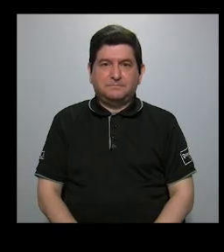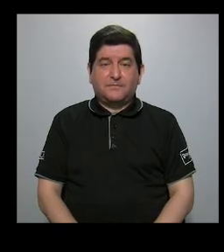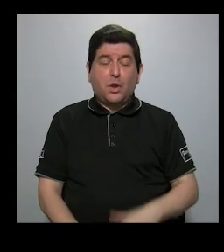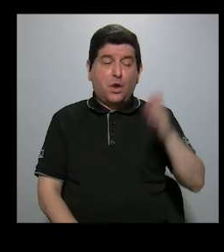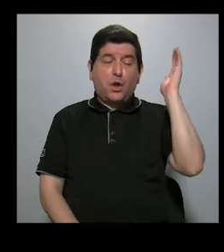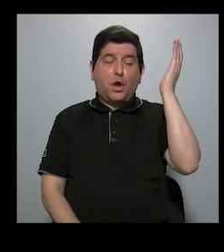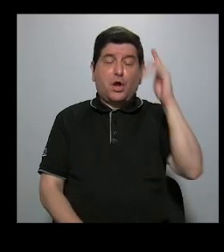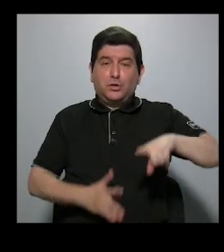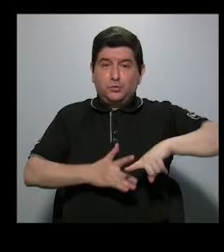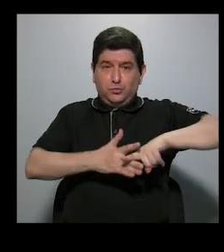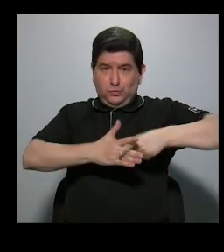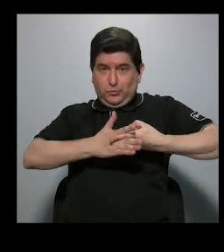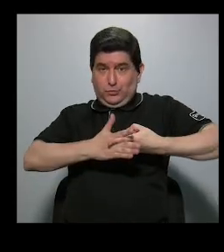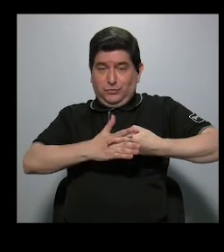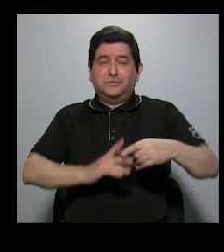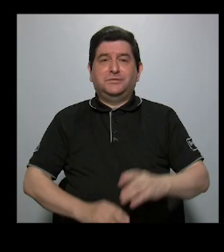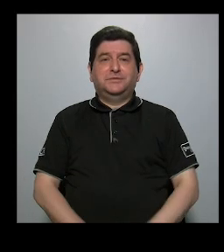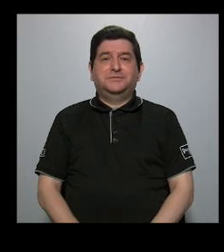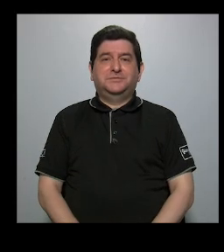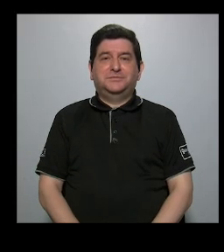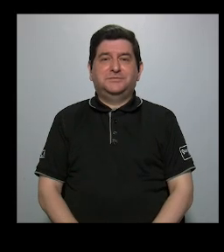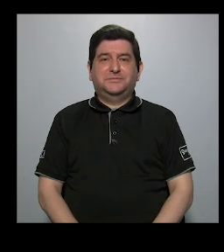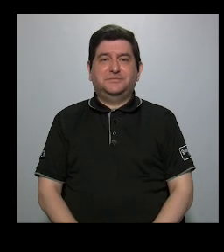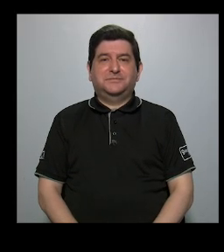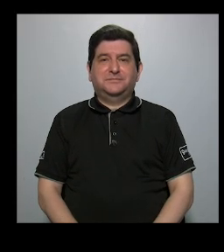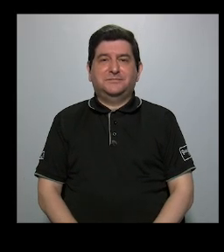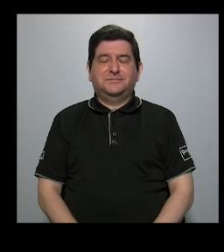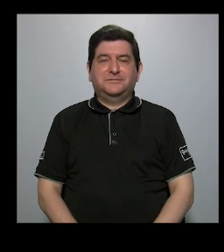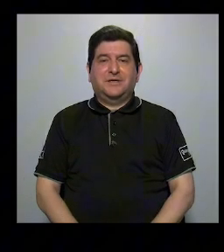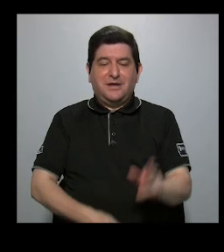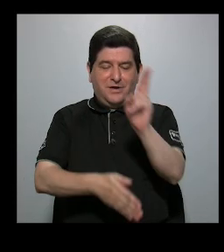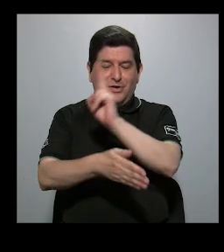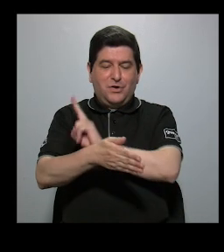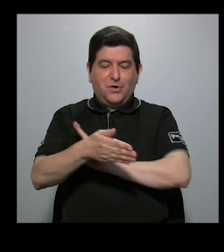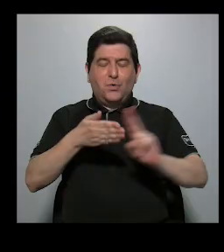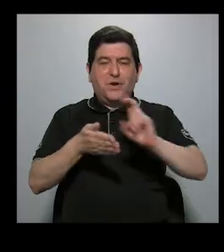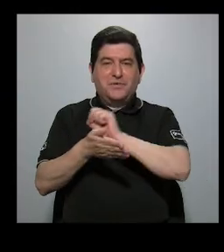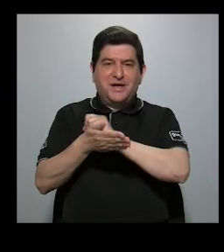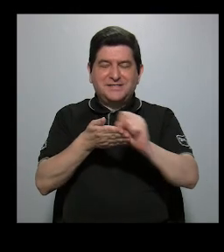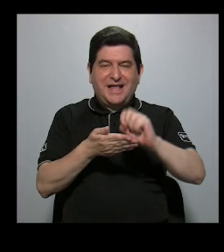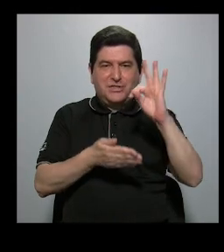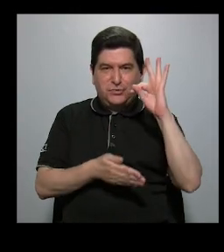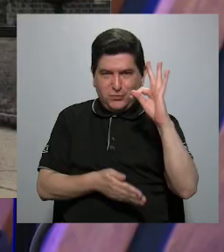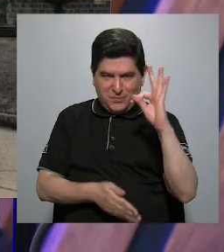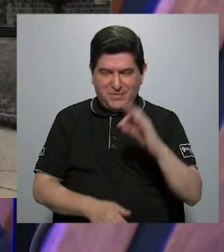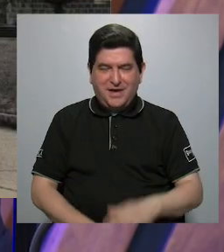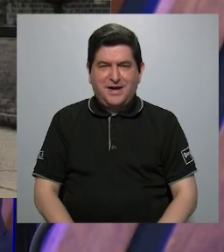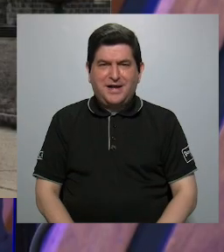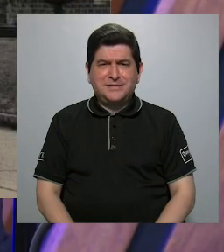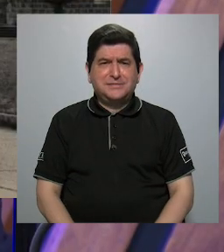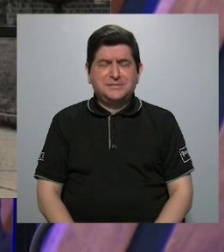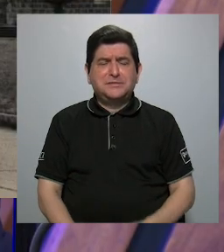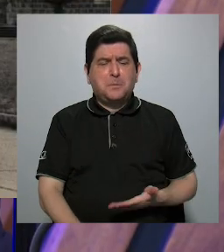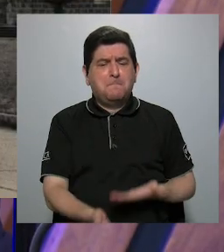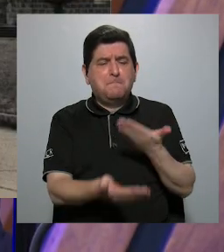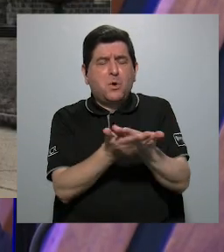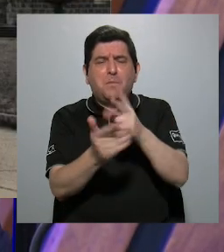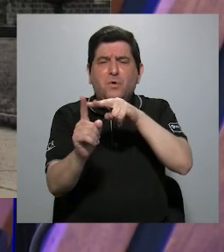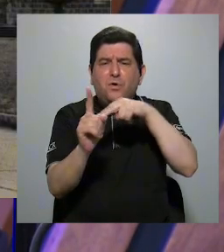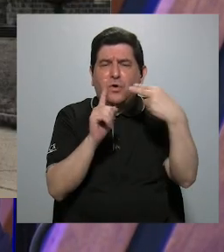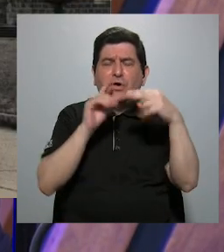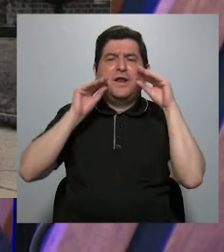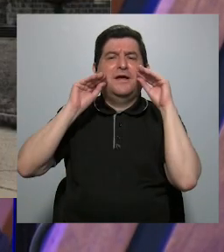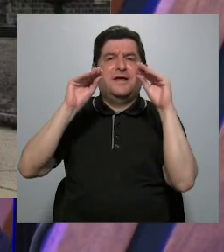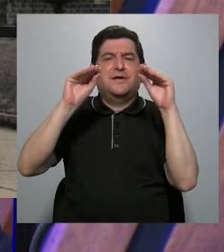en el discurso inaugural de la Universidad de Santo Tomás, plantea su visión